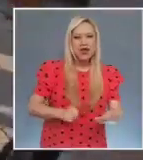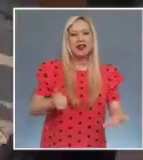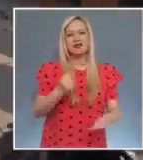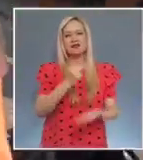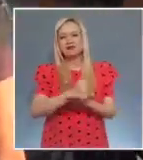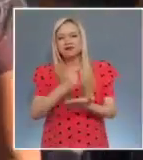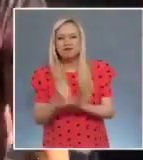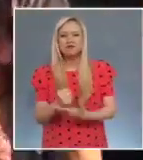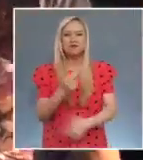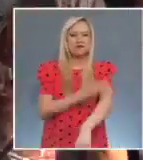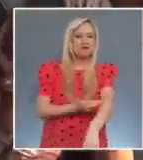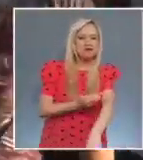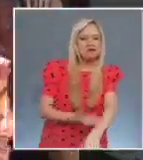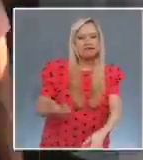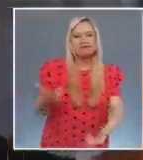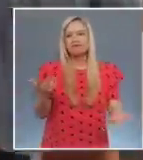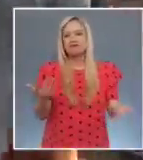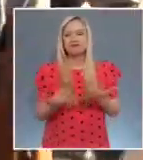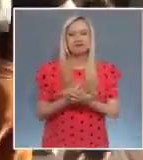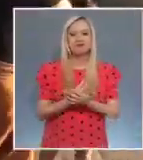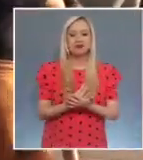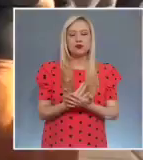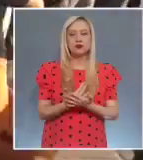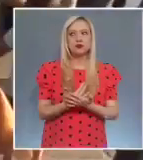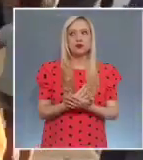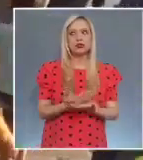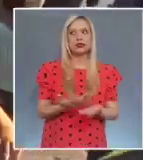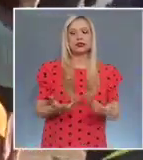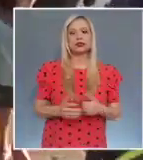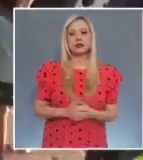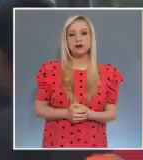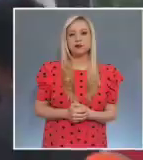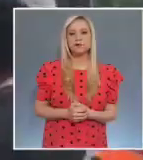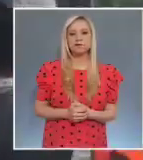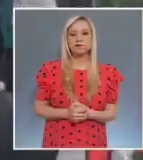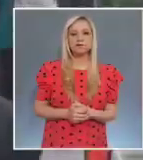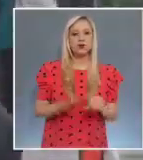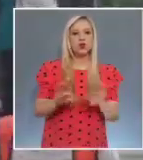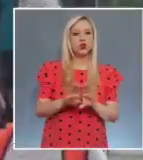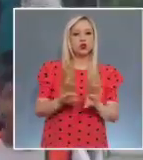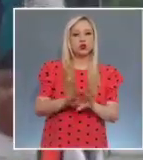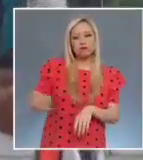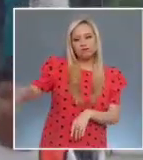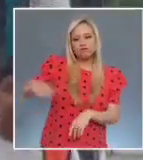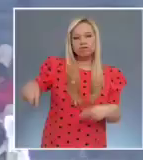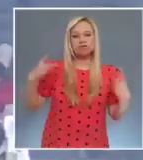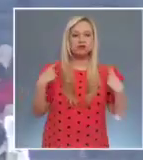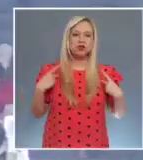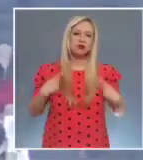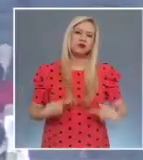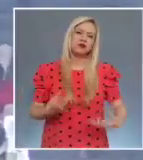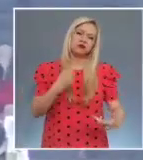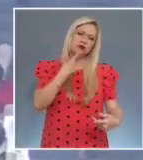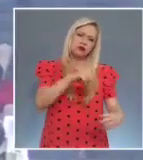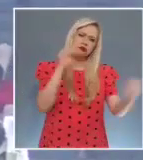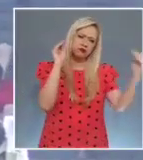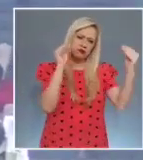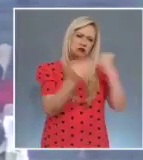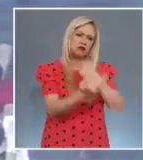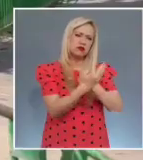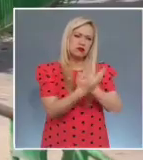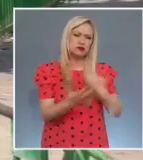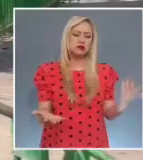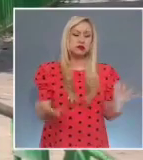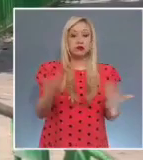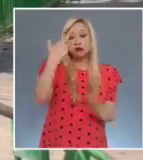asunto la sala estableció que el procedimiento migratorio en contra de quienes solicitaron el amparo atentó contra su derecho